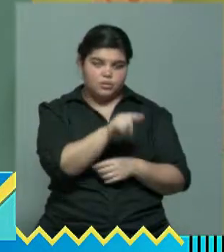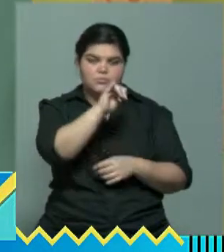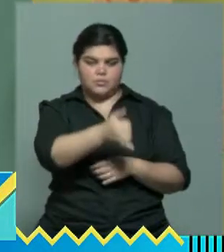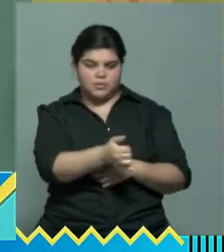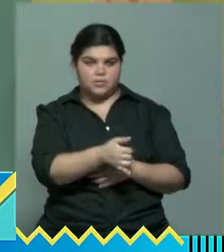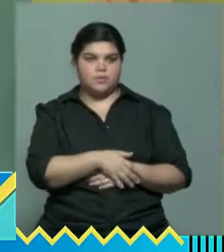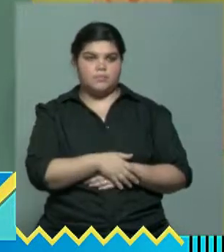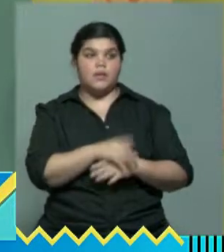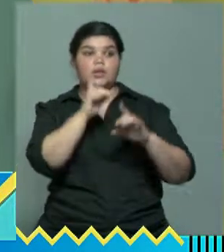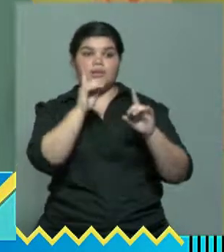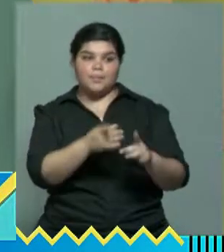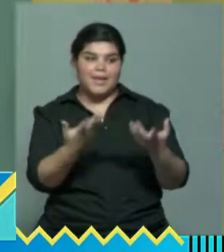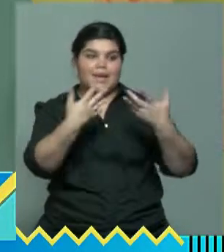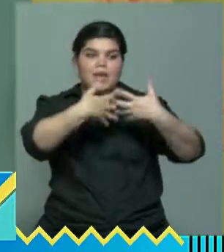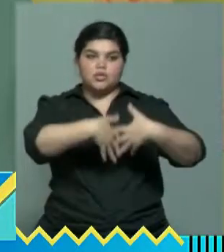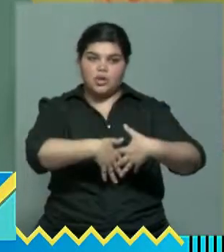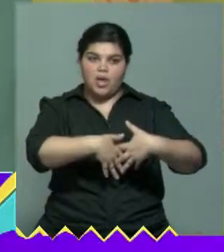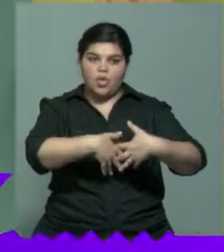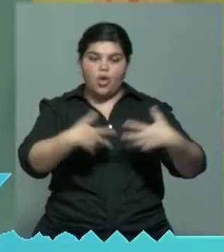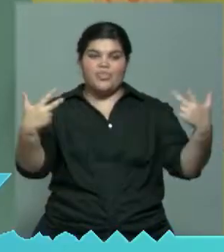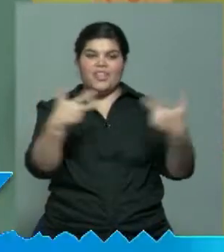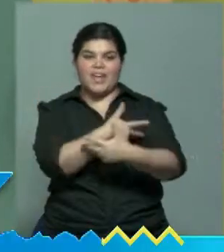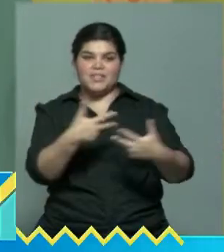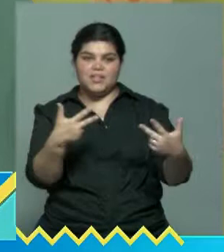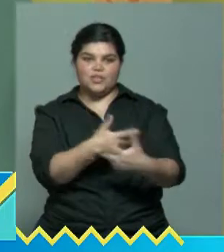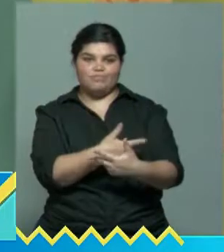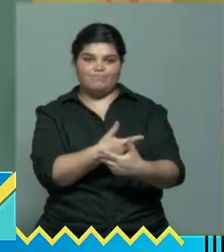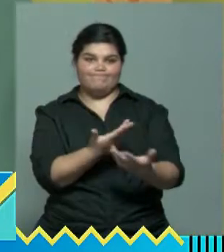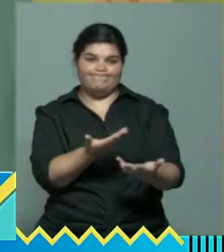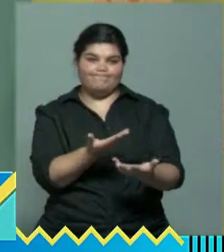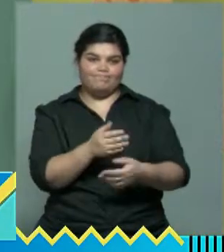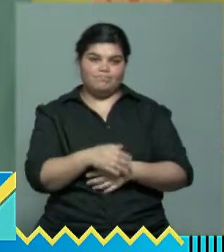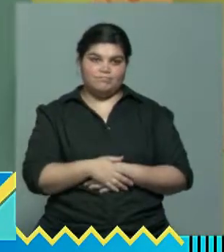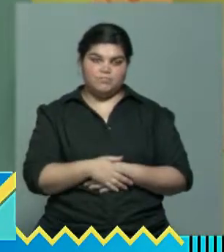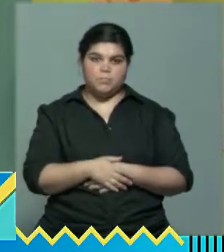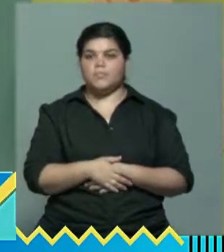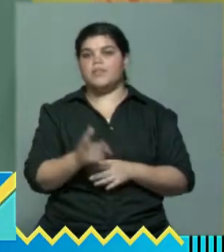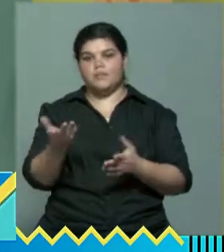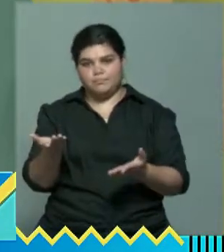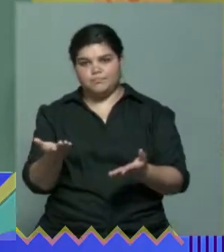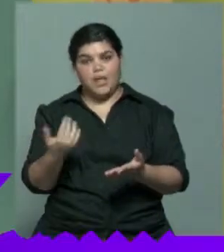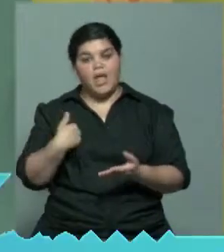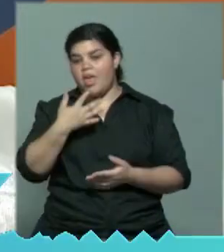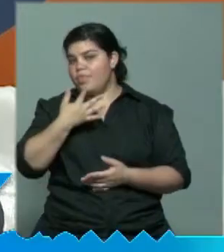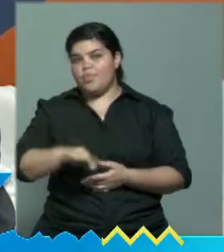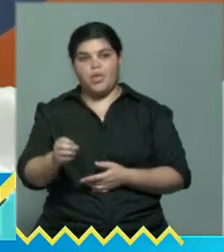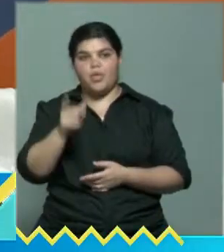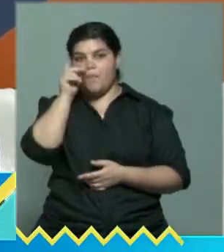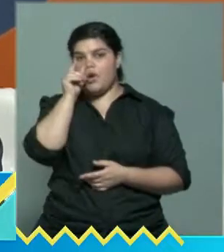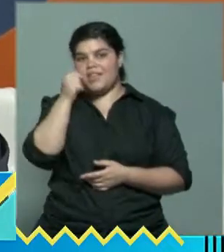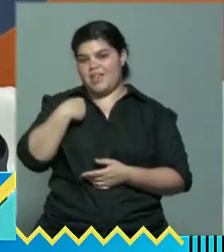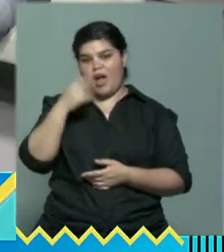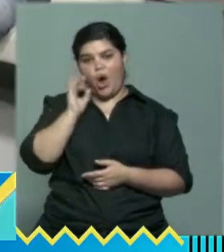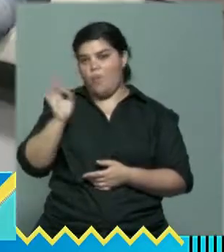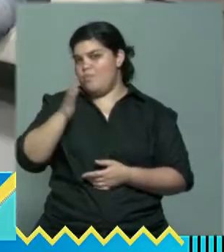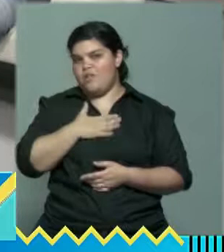ahí involucra al tema del tránsito, lo que estamos hablando. Sí, sí, Lo que hablamos. por eso digo, es una interpretación Pero también es una política de interpretación.